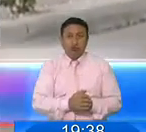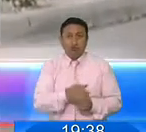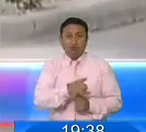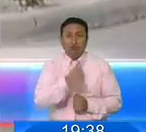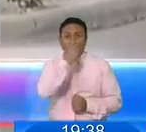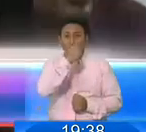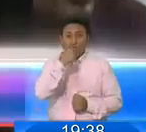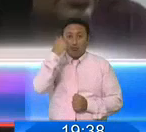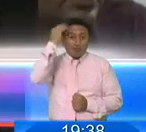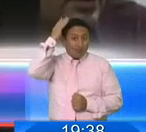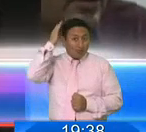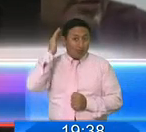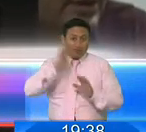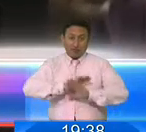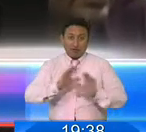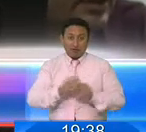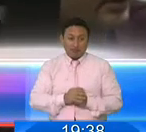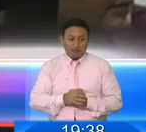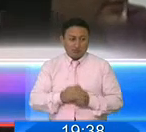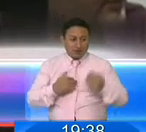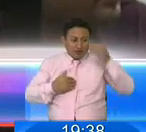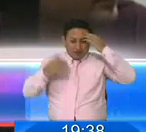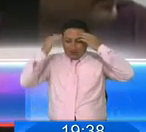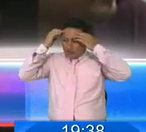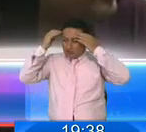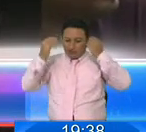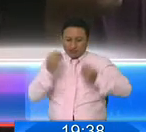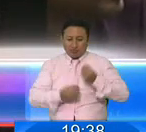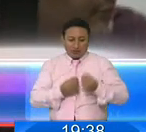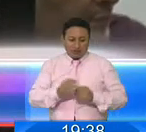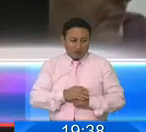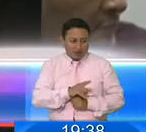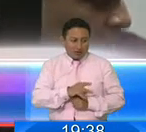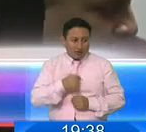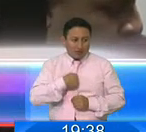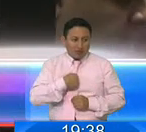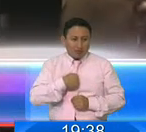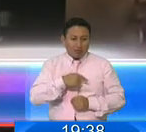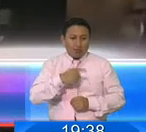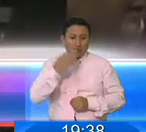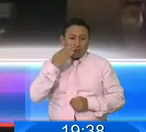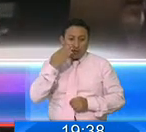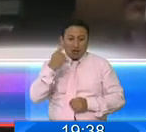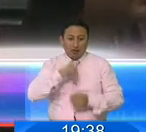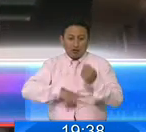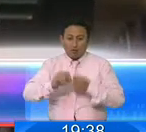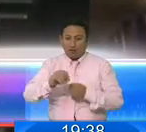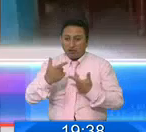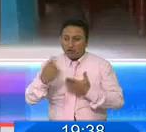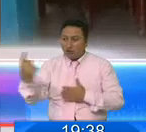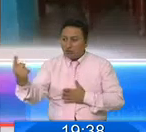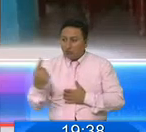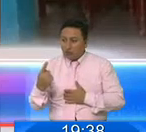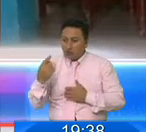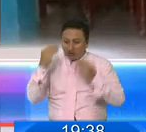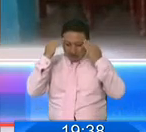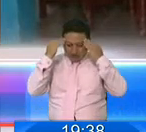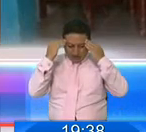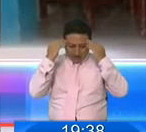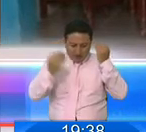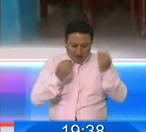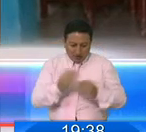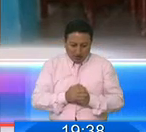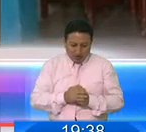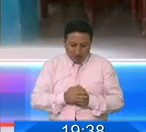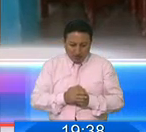únicamente su cabeza sin saber qué hacer y consciente de que su progenitora y sus hermanos menores llegarían en cualquier momento se le ocurrió